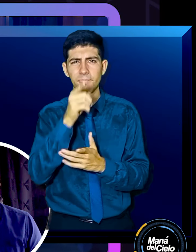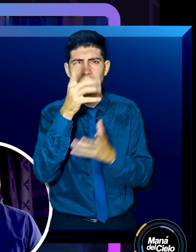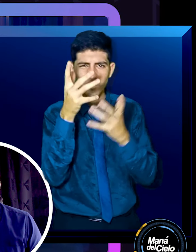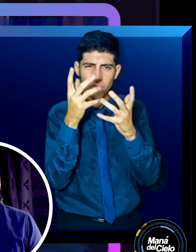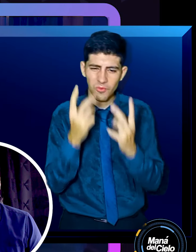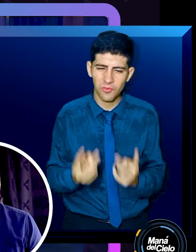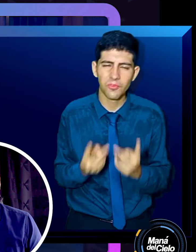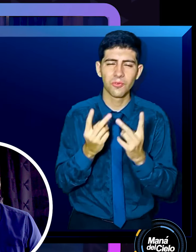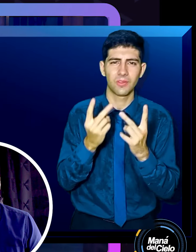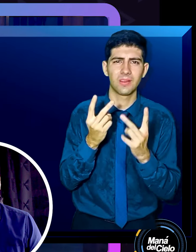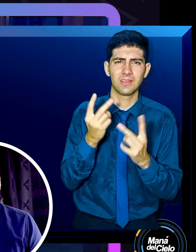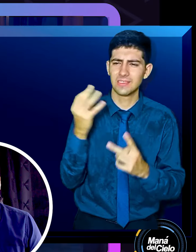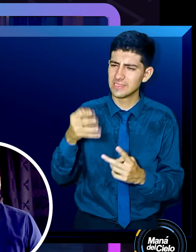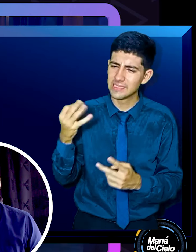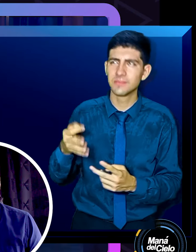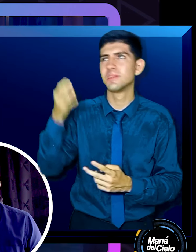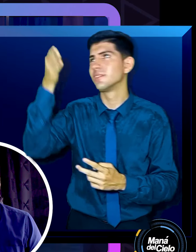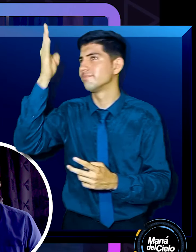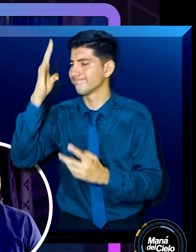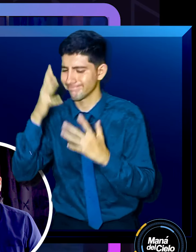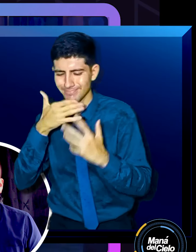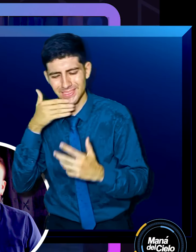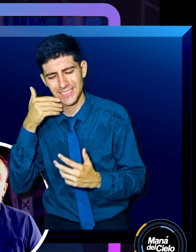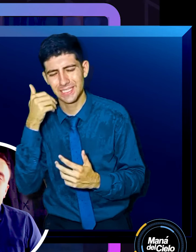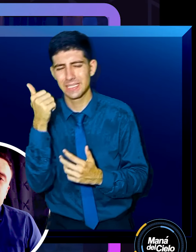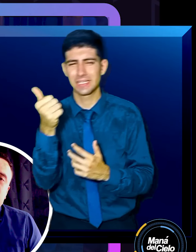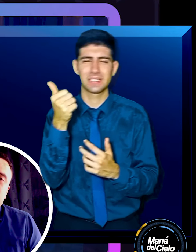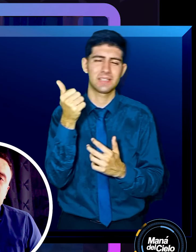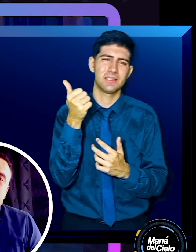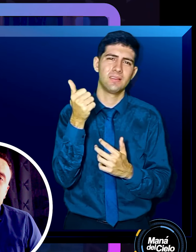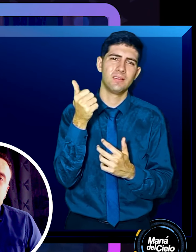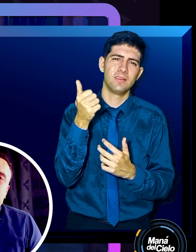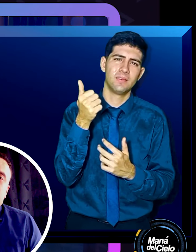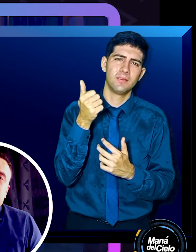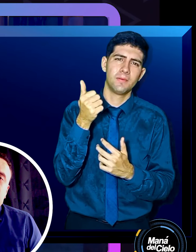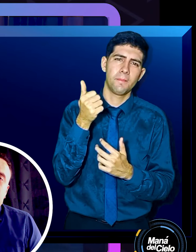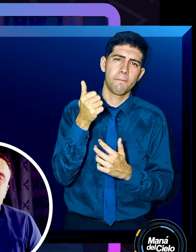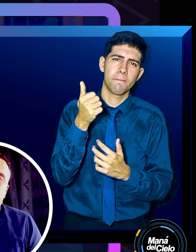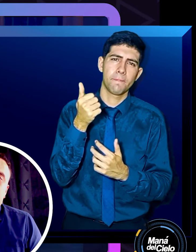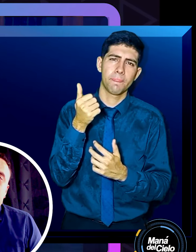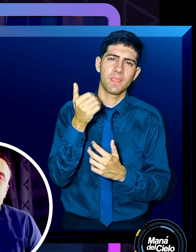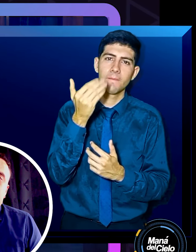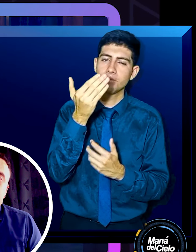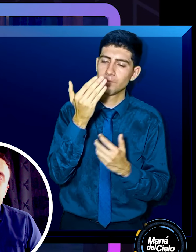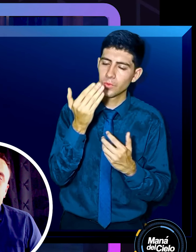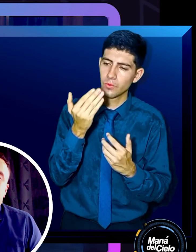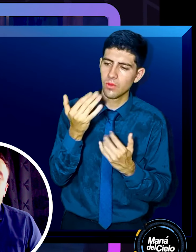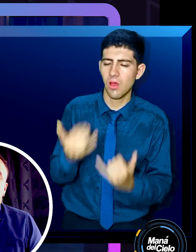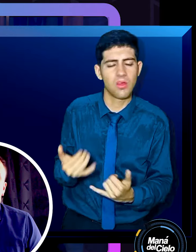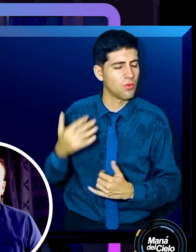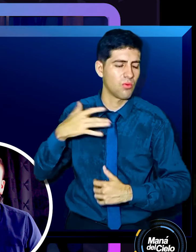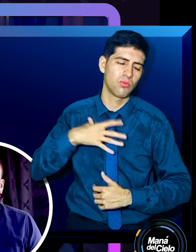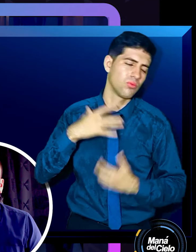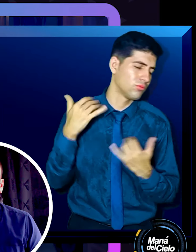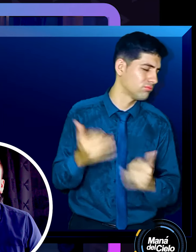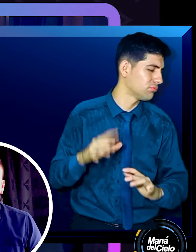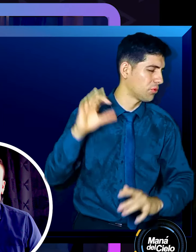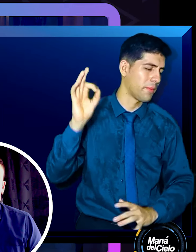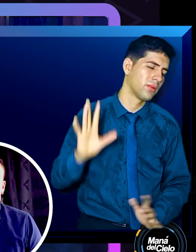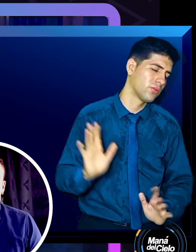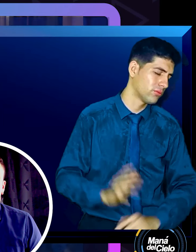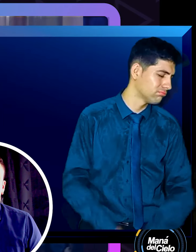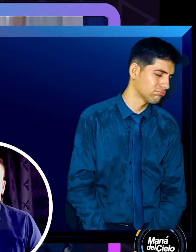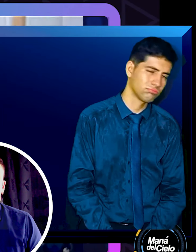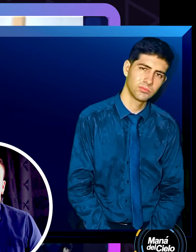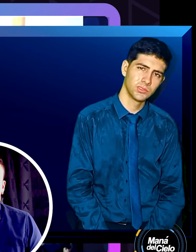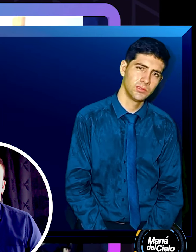Siempre. Lo que Él hace será lo mejor. Y tú te fuiste, yo no puedo ser pastor, todavía me voy. Pero es que si